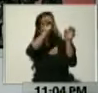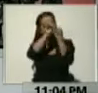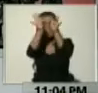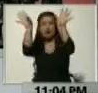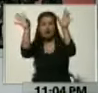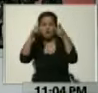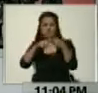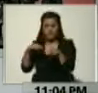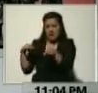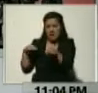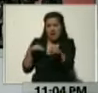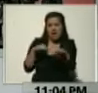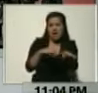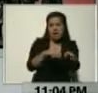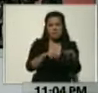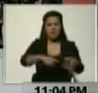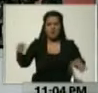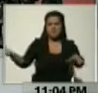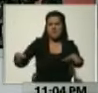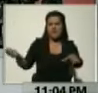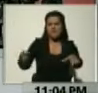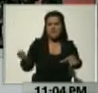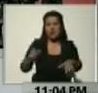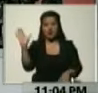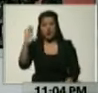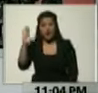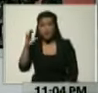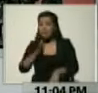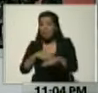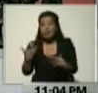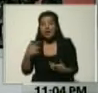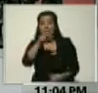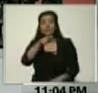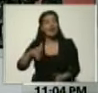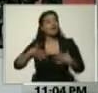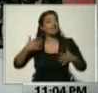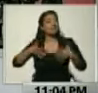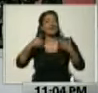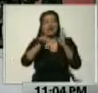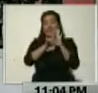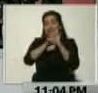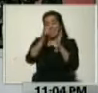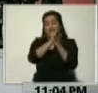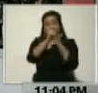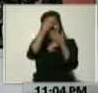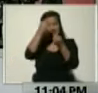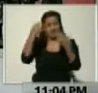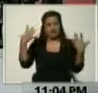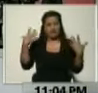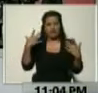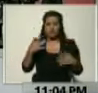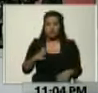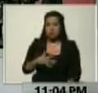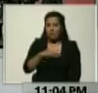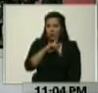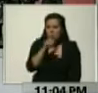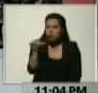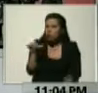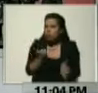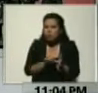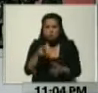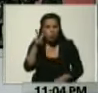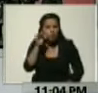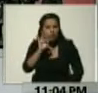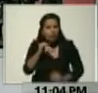cohetes, caravanas y cacerolas en Caracas celebrando la ley de amnesia. Yo no sé dónde fue eso, de verdad no